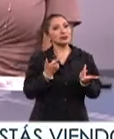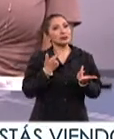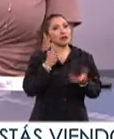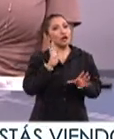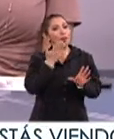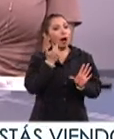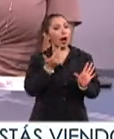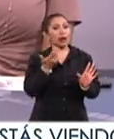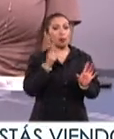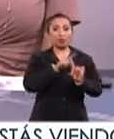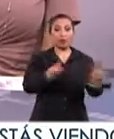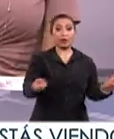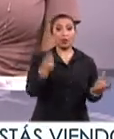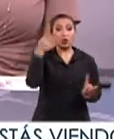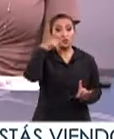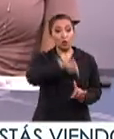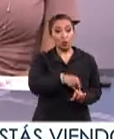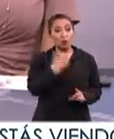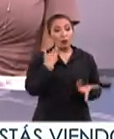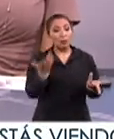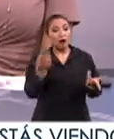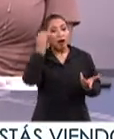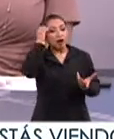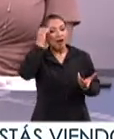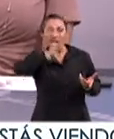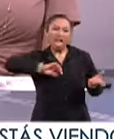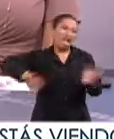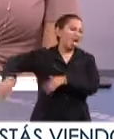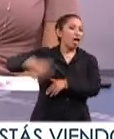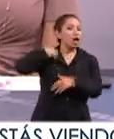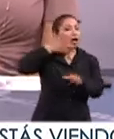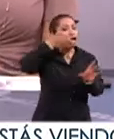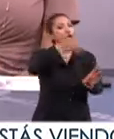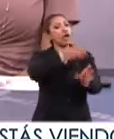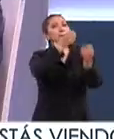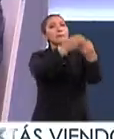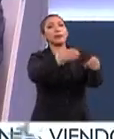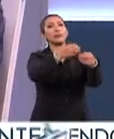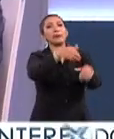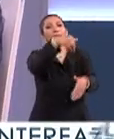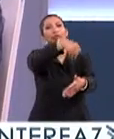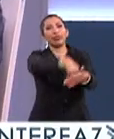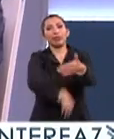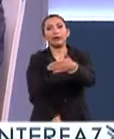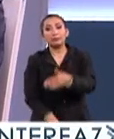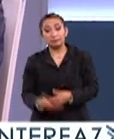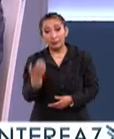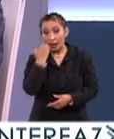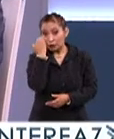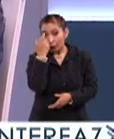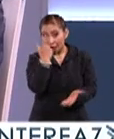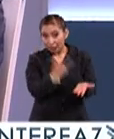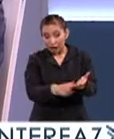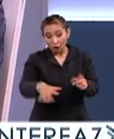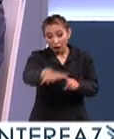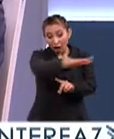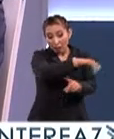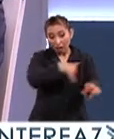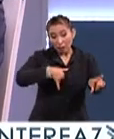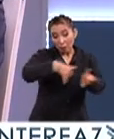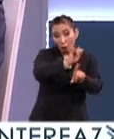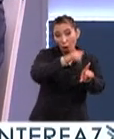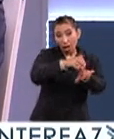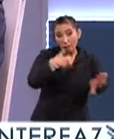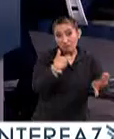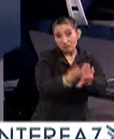no tenemos nada distinto, pero cuando tú dejas esa mente a un lado, pues obviamente se van perdiendo talentos. Entonces, en las escuelas, el clima de bullying